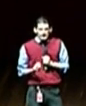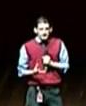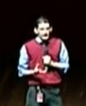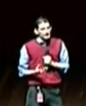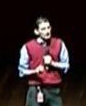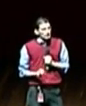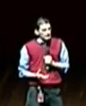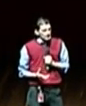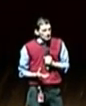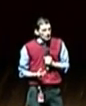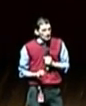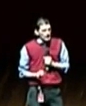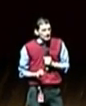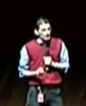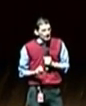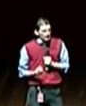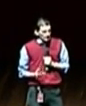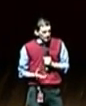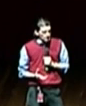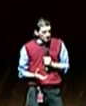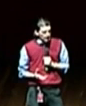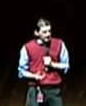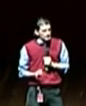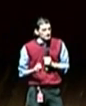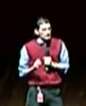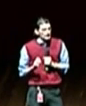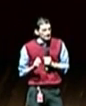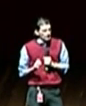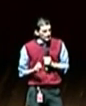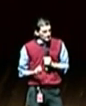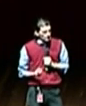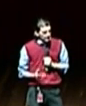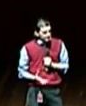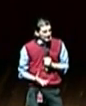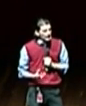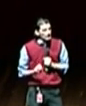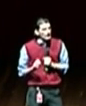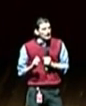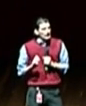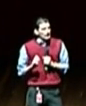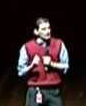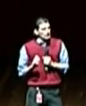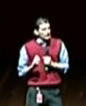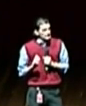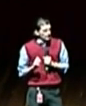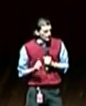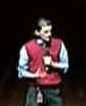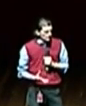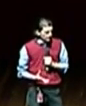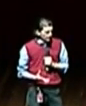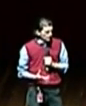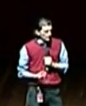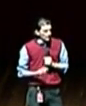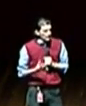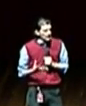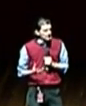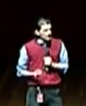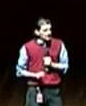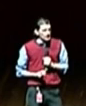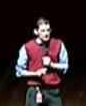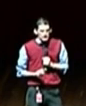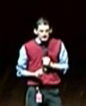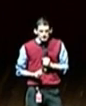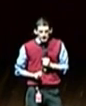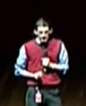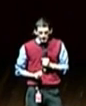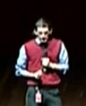aspiran realizar en el contexto colombiano para el progreso de la nación, para el progreso del Estado, para el progreso de nuestro territorio y